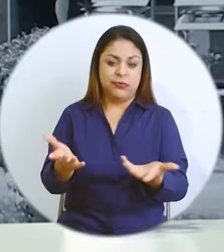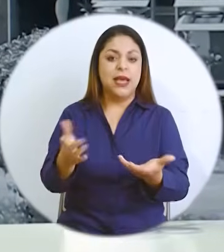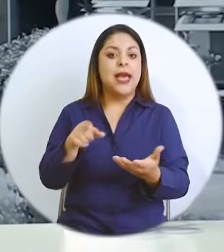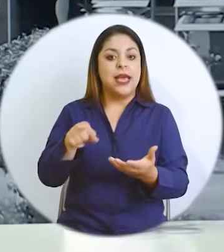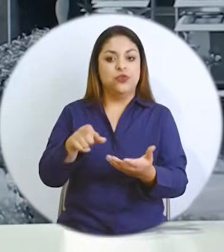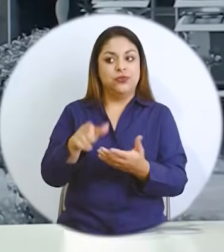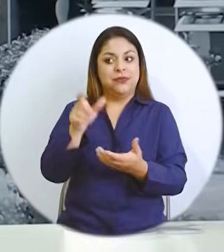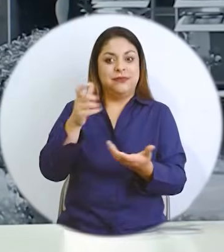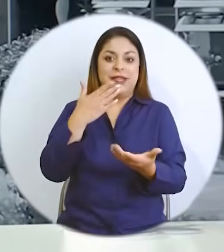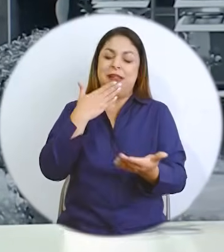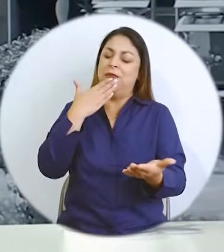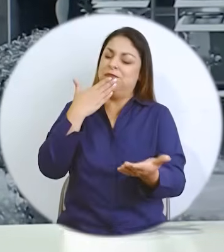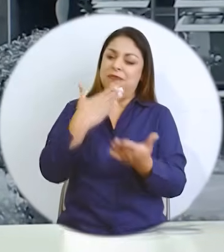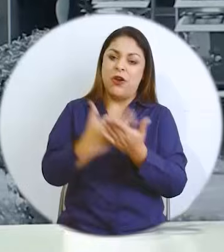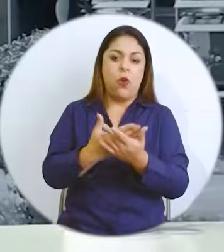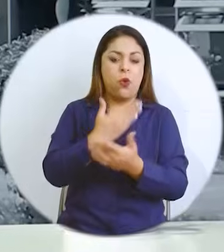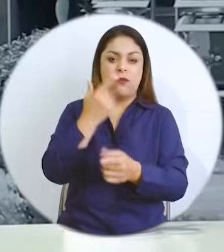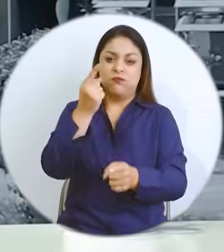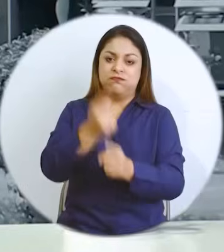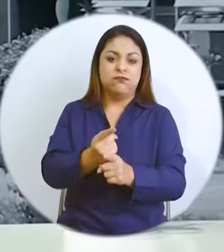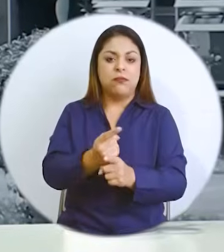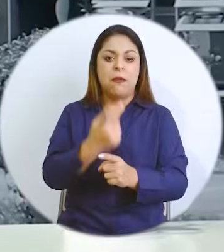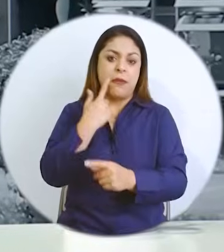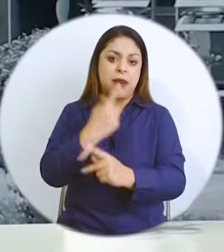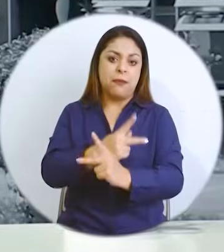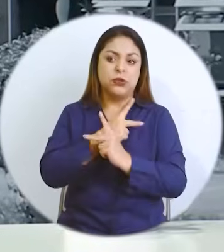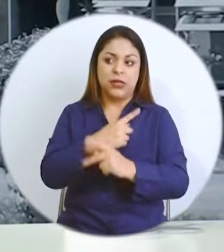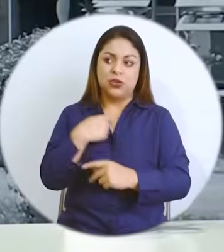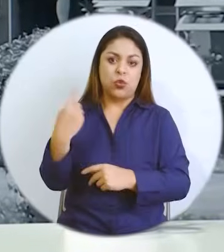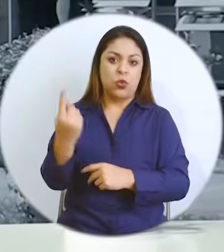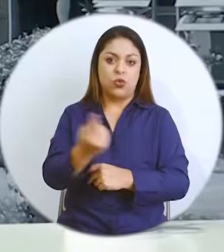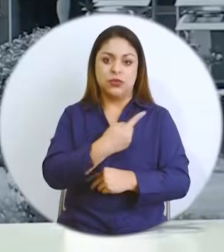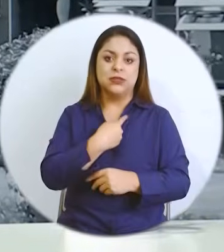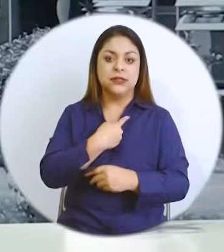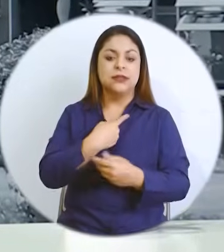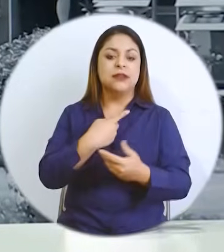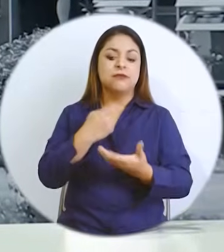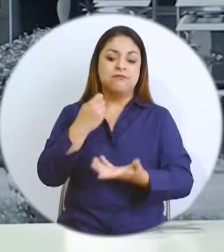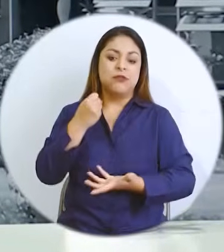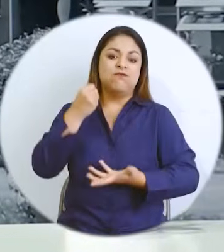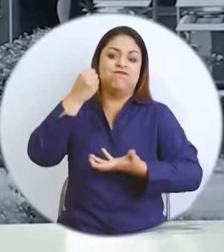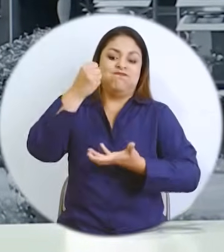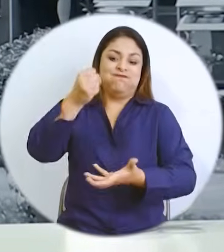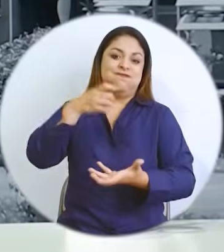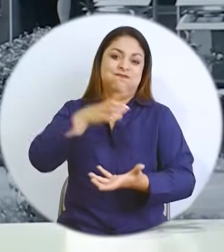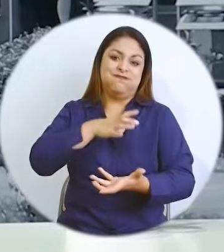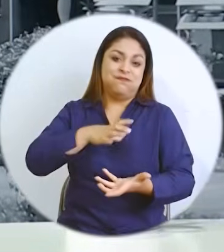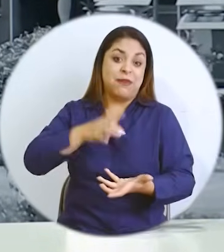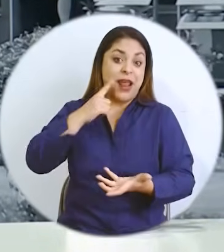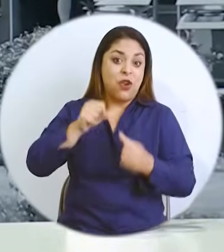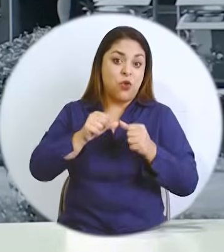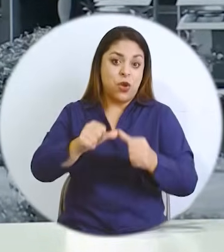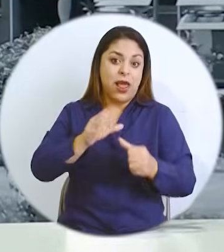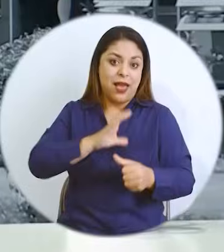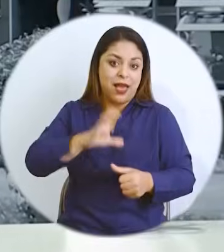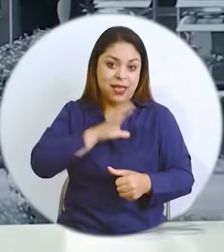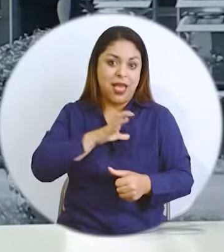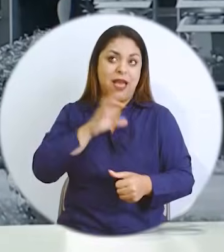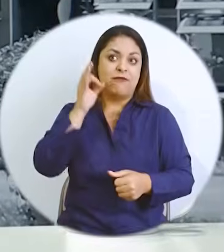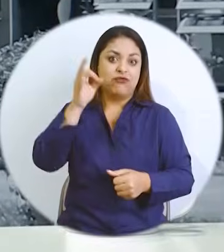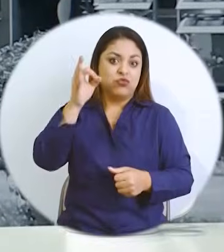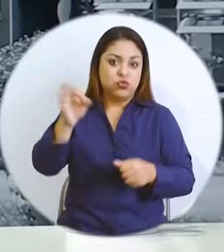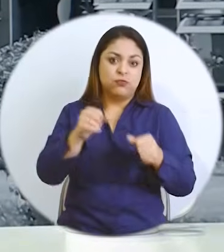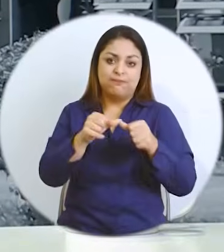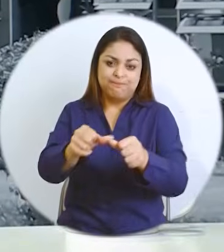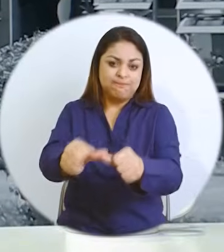tener un estudio de esos, que eso sería lo más correcto para podernos proteger, o sea, dar esa cantidad,